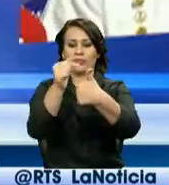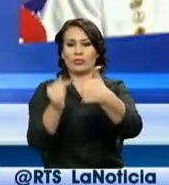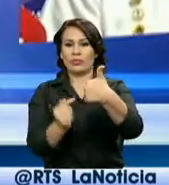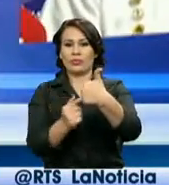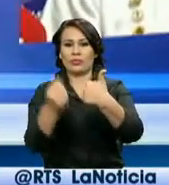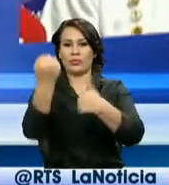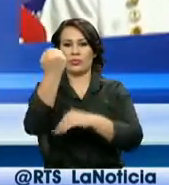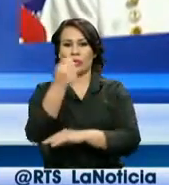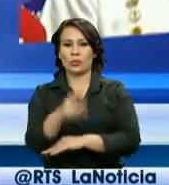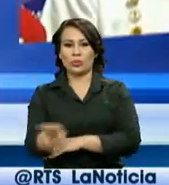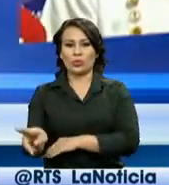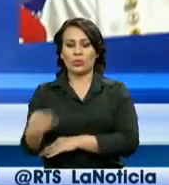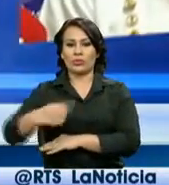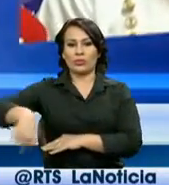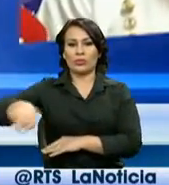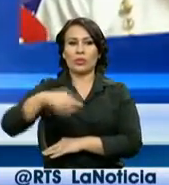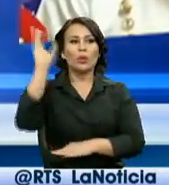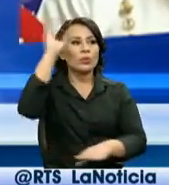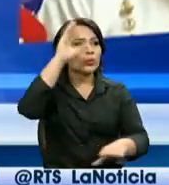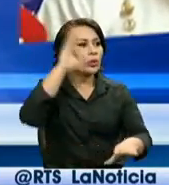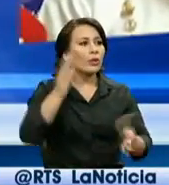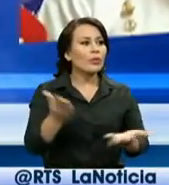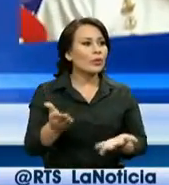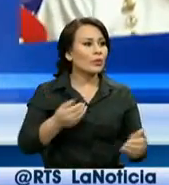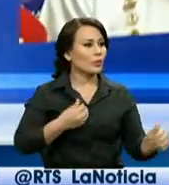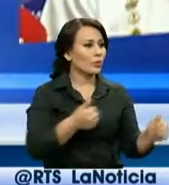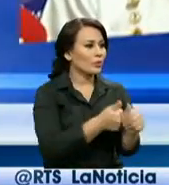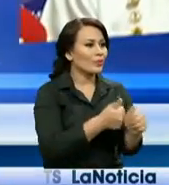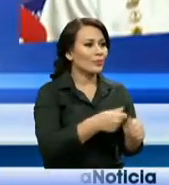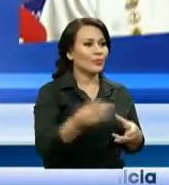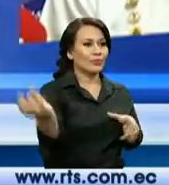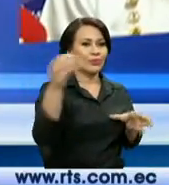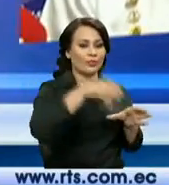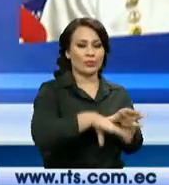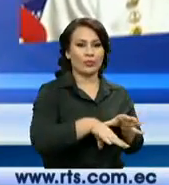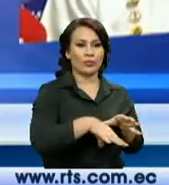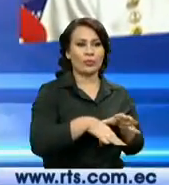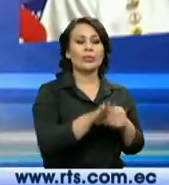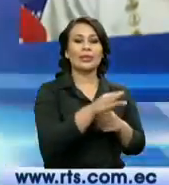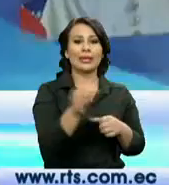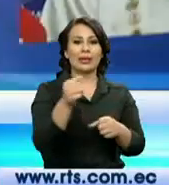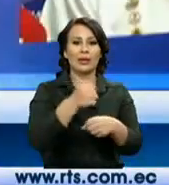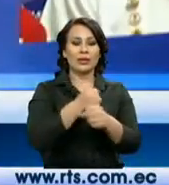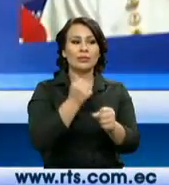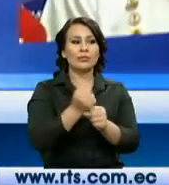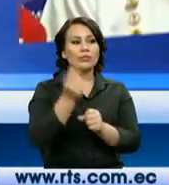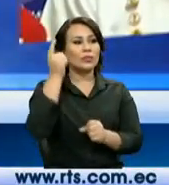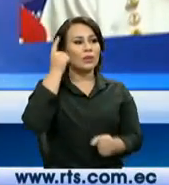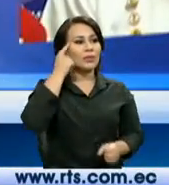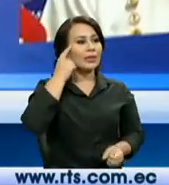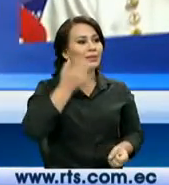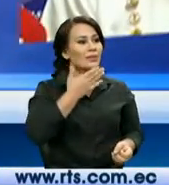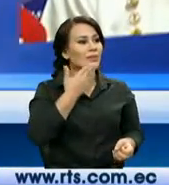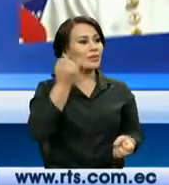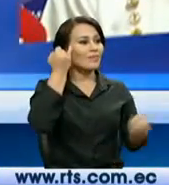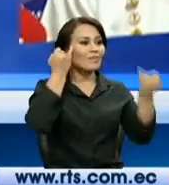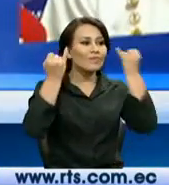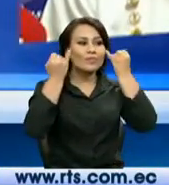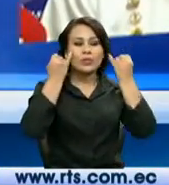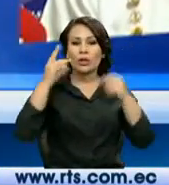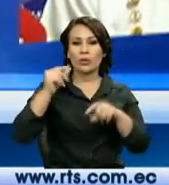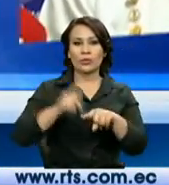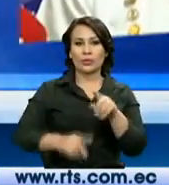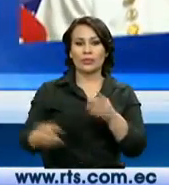oeste, significaba que buscaba un punto de reabastecimiento. Y ahí nos hace pensar que este semisumergible no va